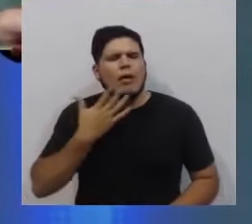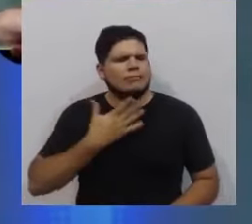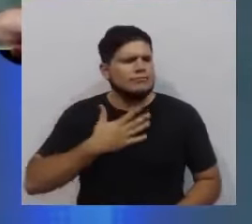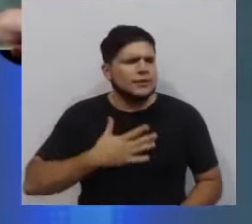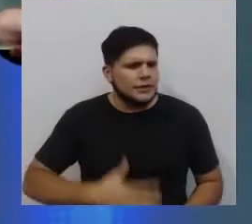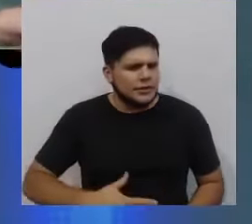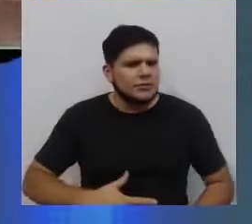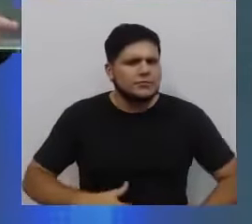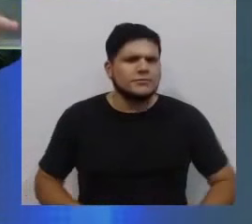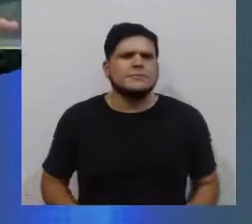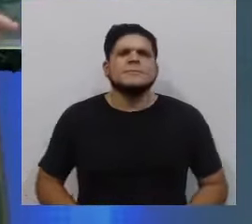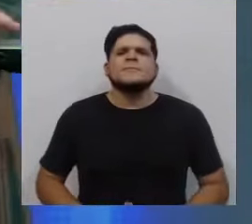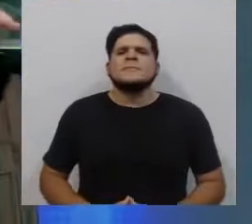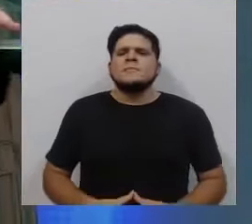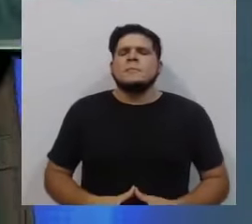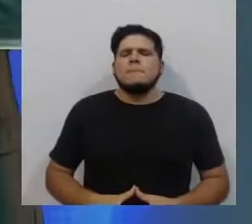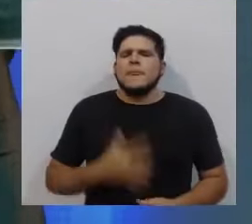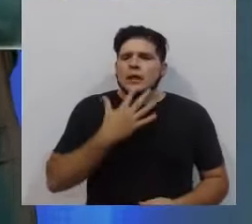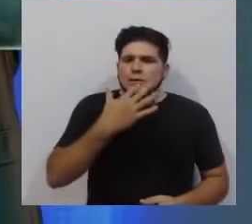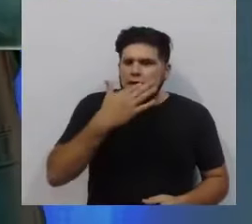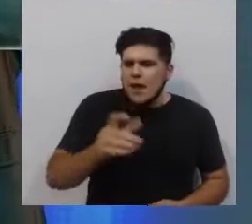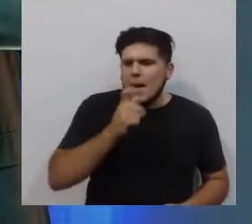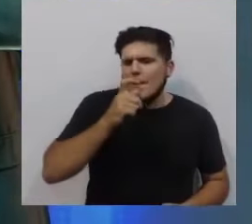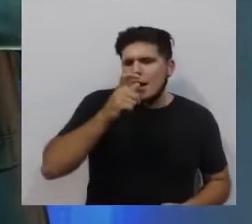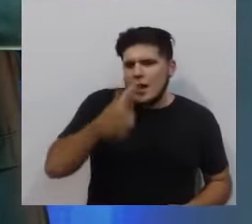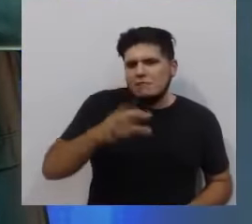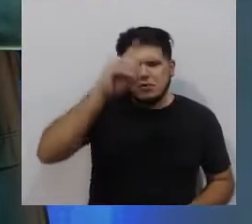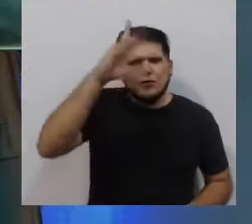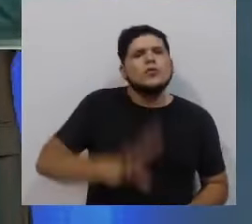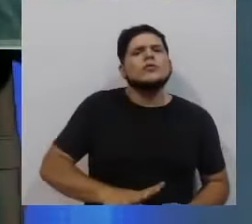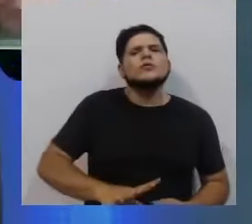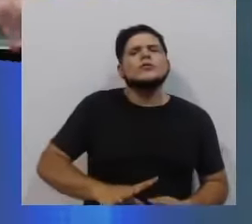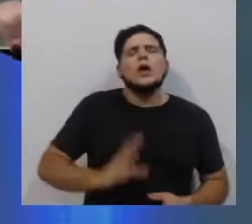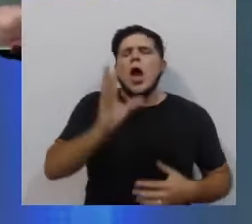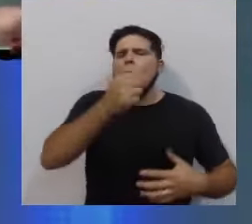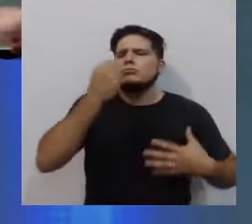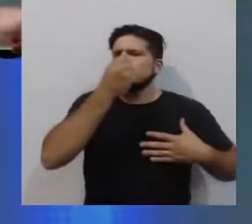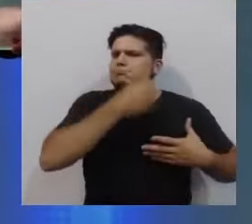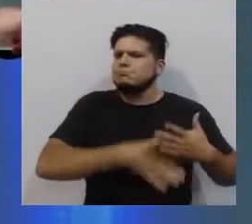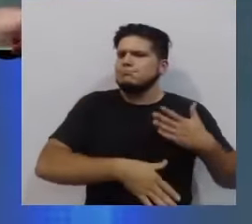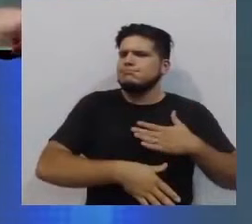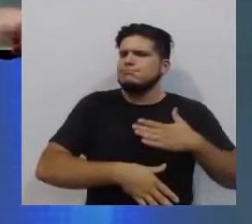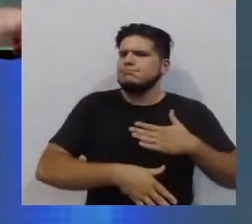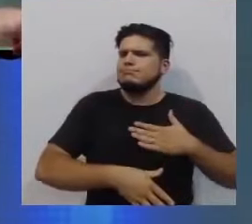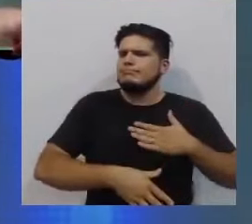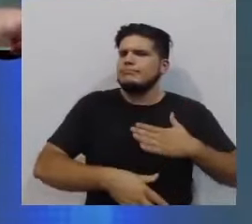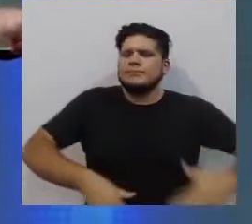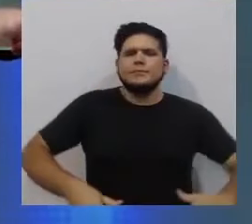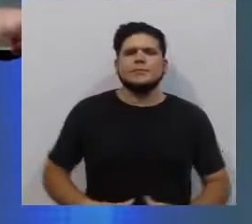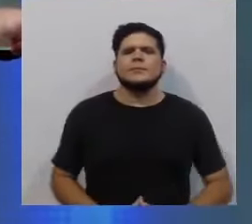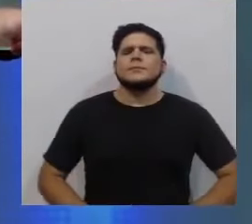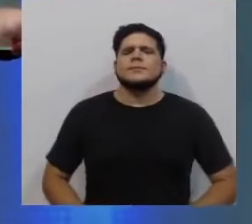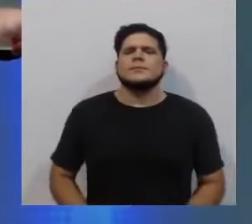y si usted entiende la palabra de dios también lo va a tomar él dice entonces declararé como la mano de